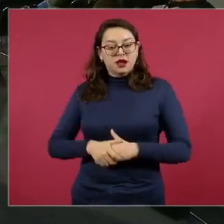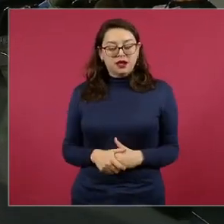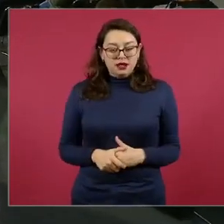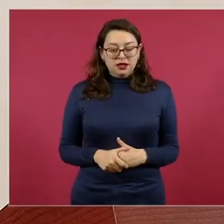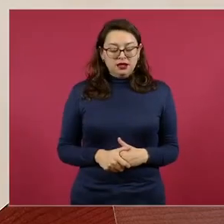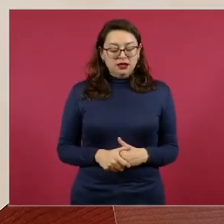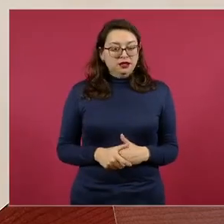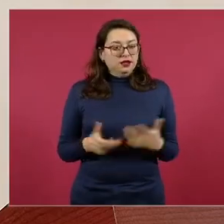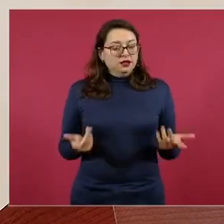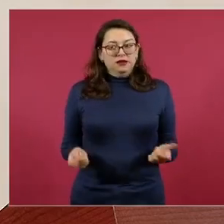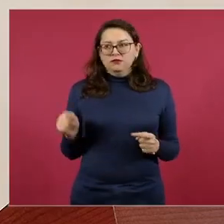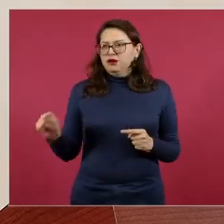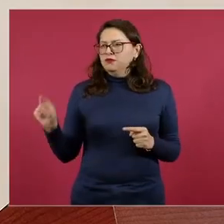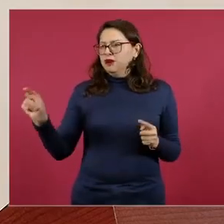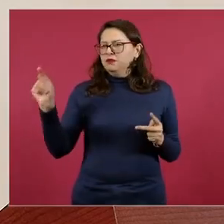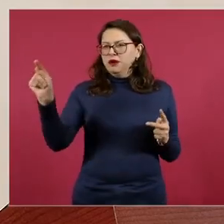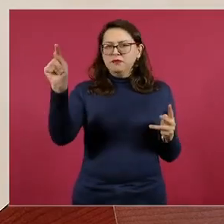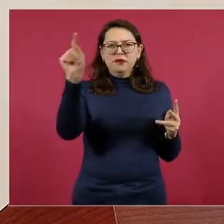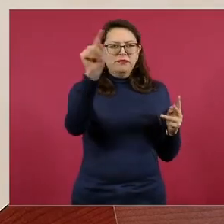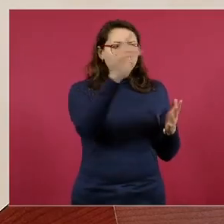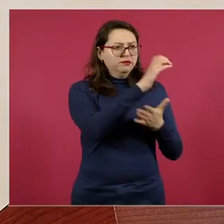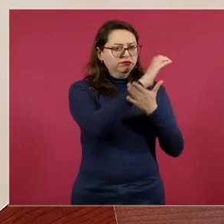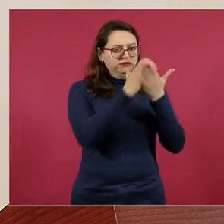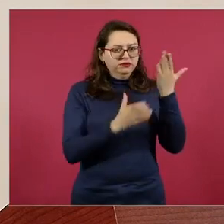Pero en todo,